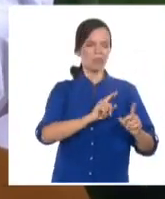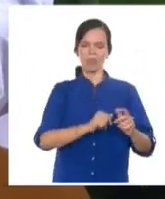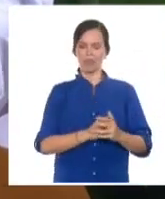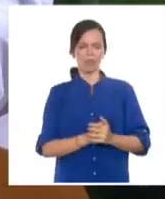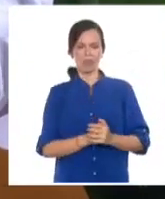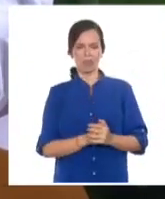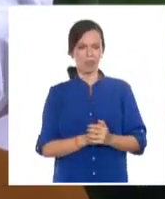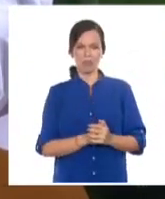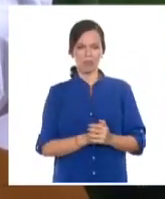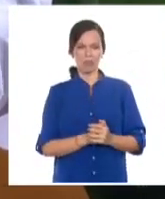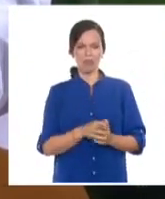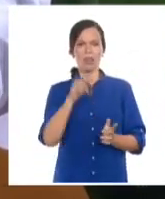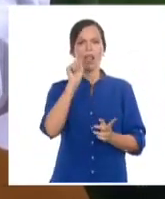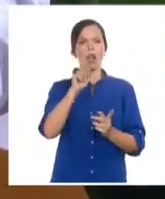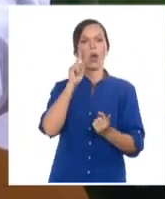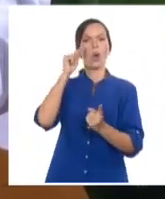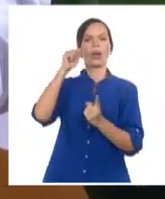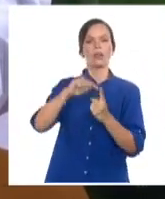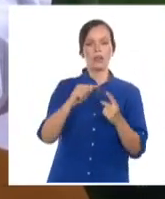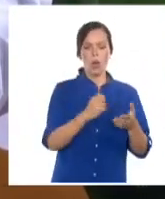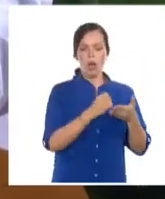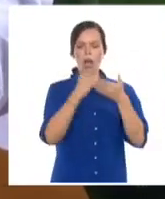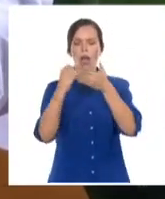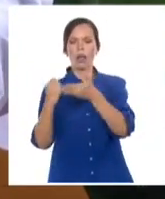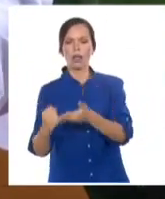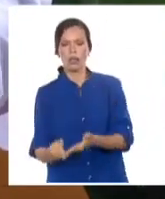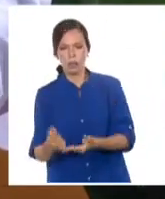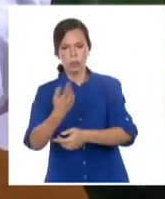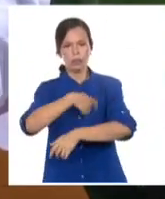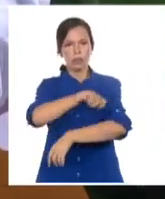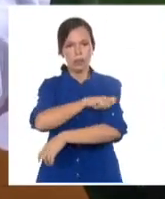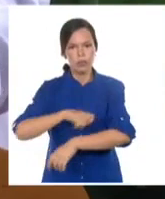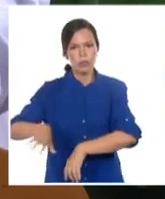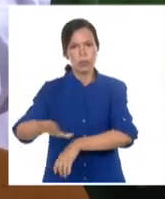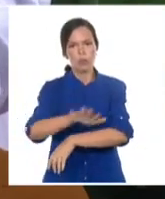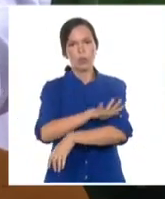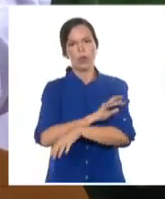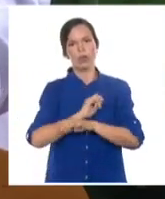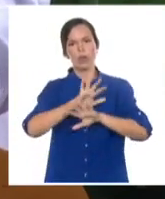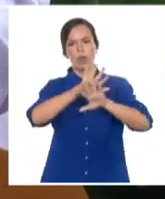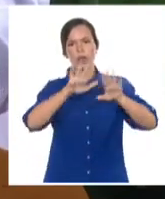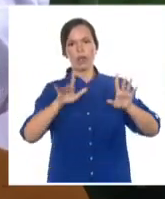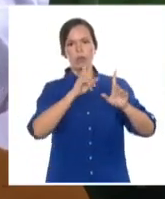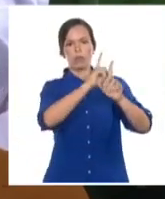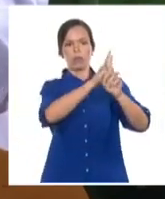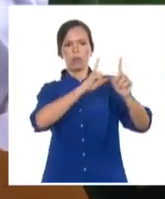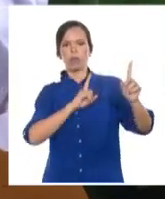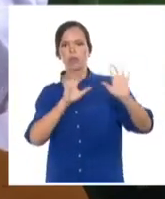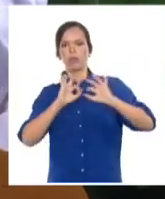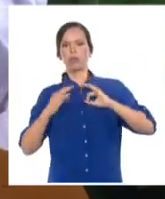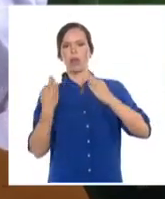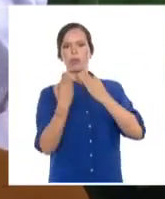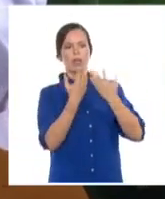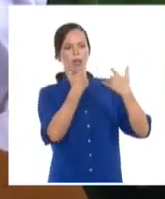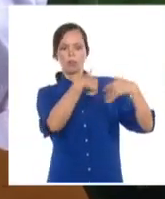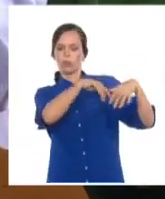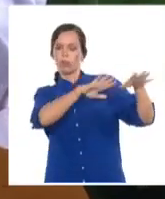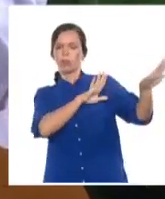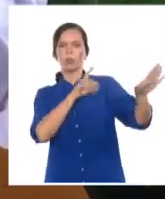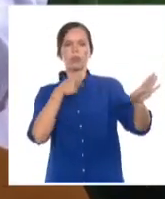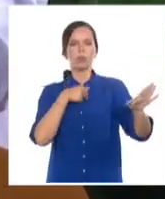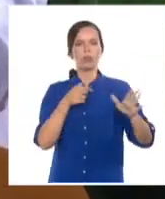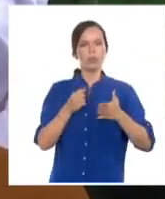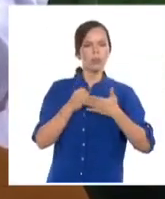lo contrario como otros tantos Patriotas se desprendieron de toda riqueza material para defender el proyecto político